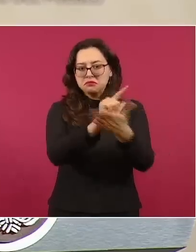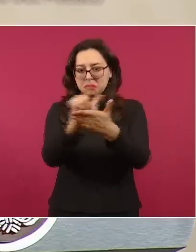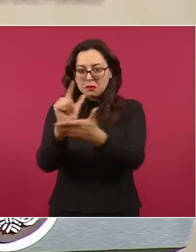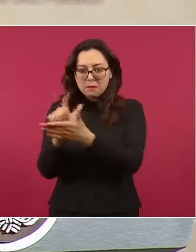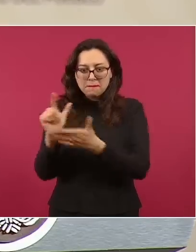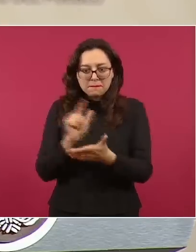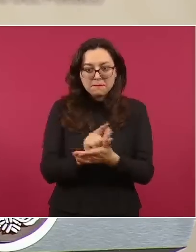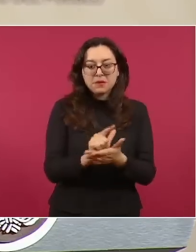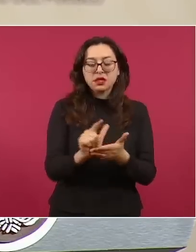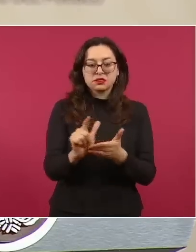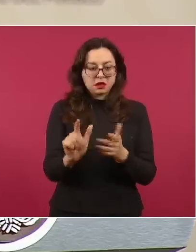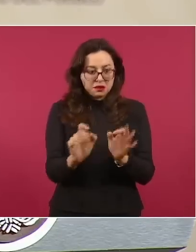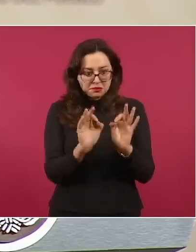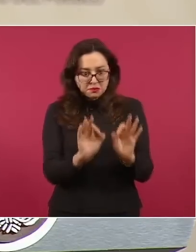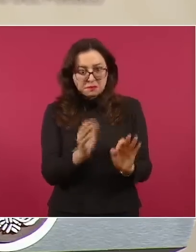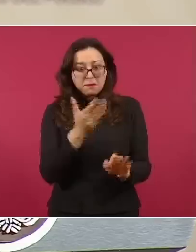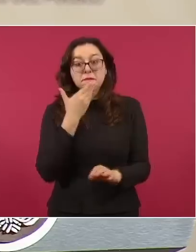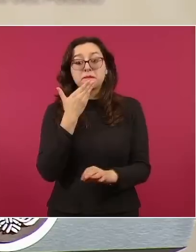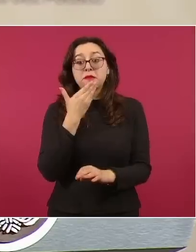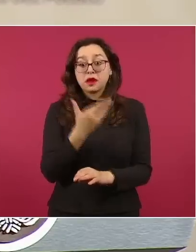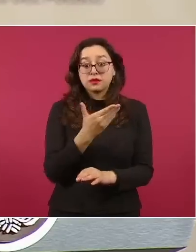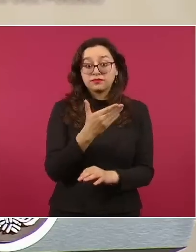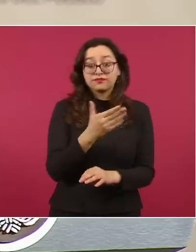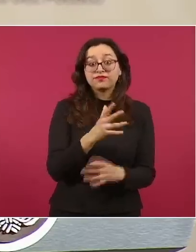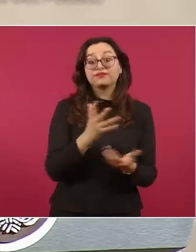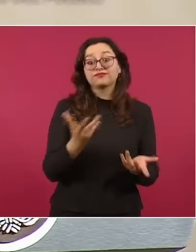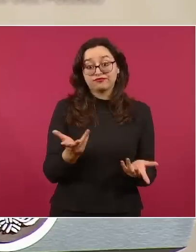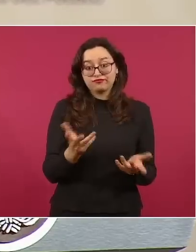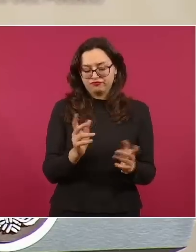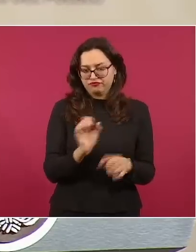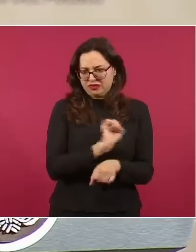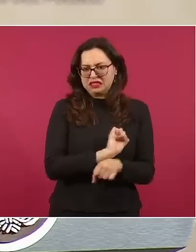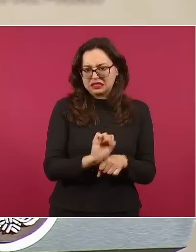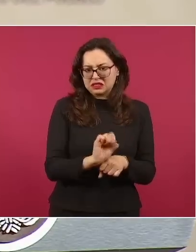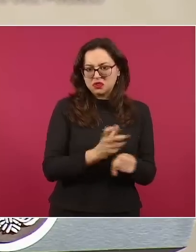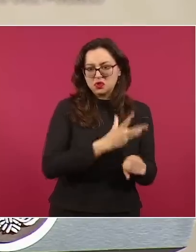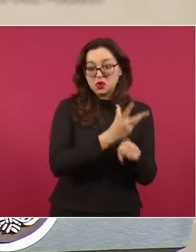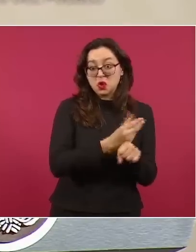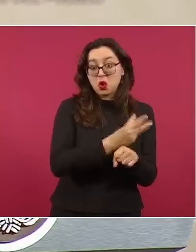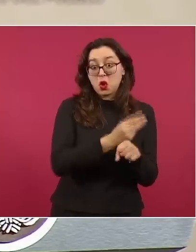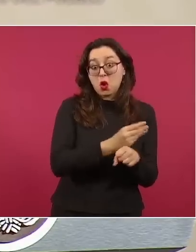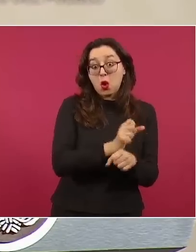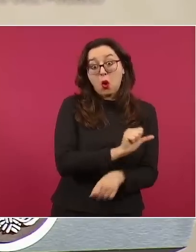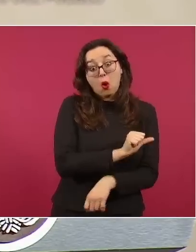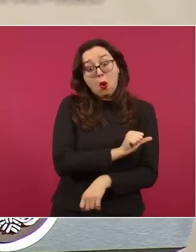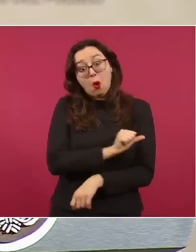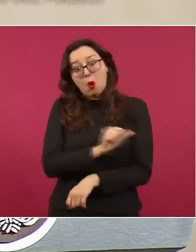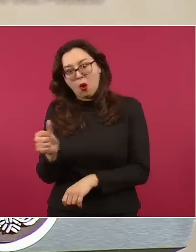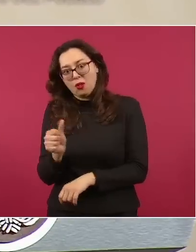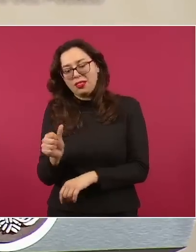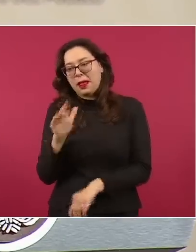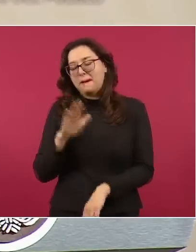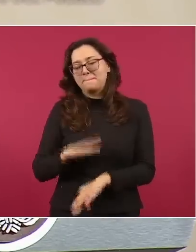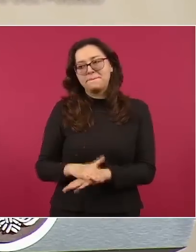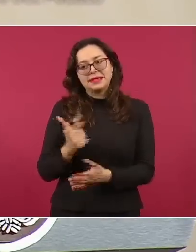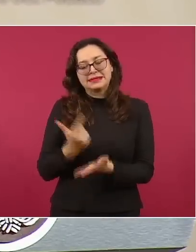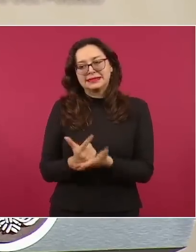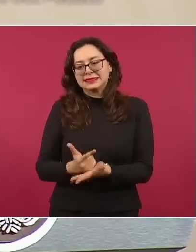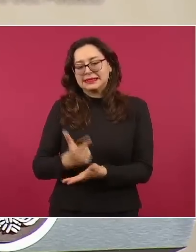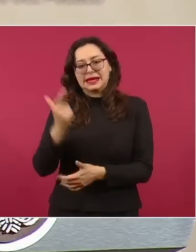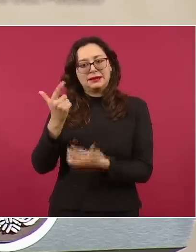para retirar hidrocarburos y reparaciones mayores, como son equipos críticos en